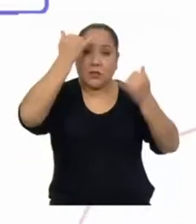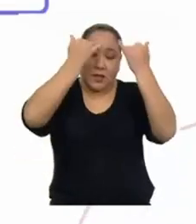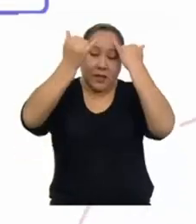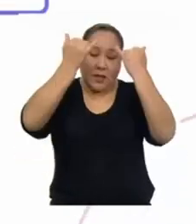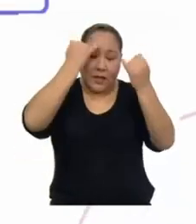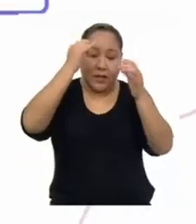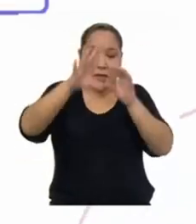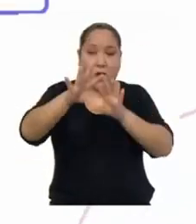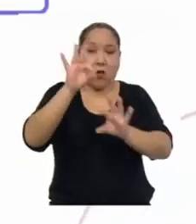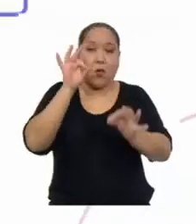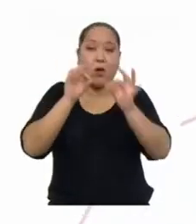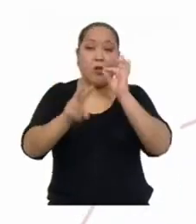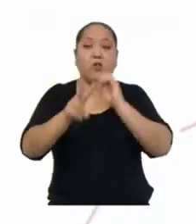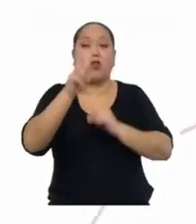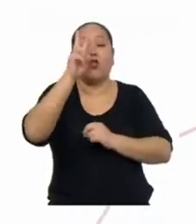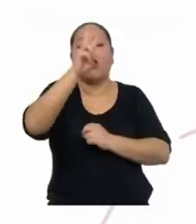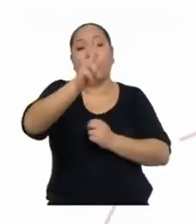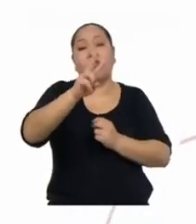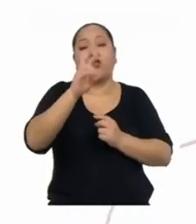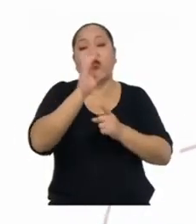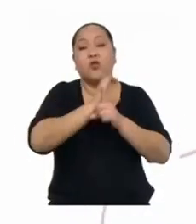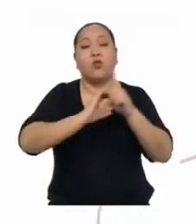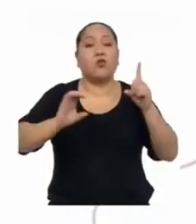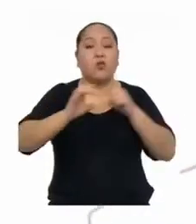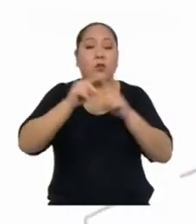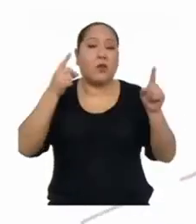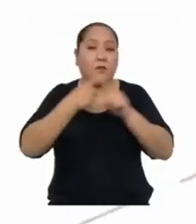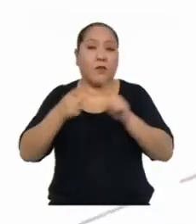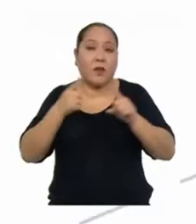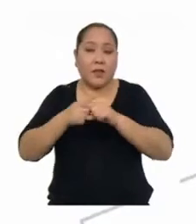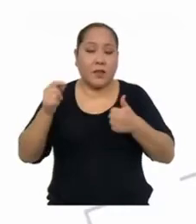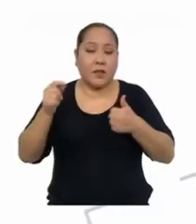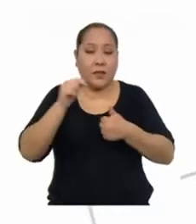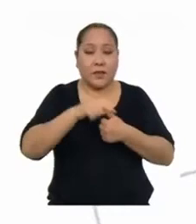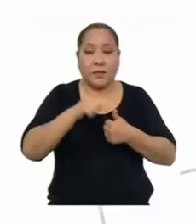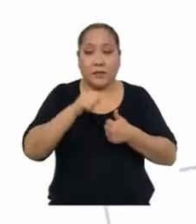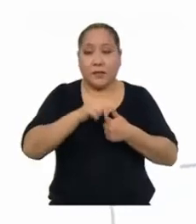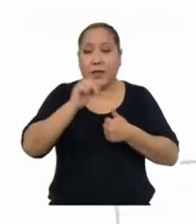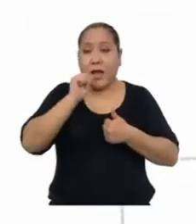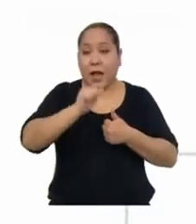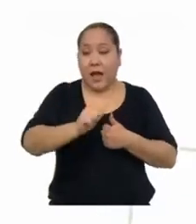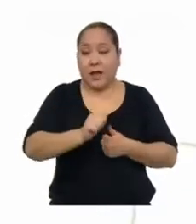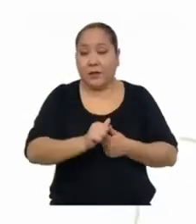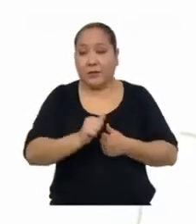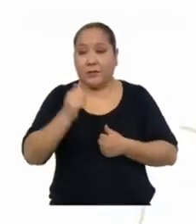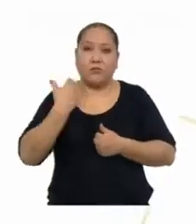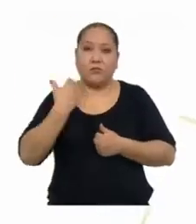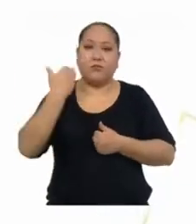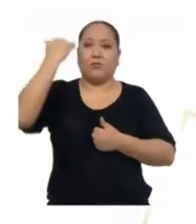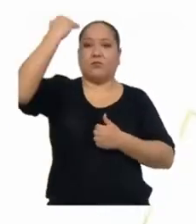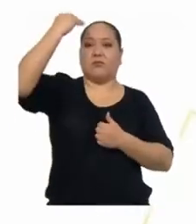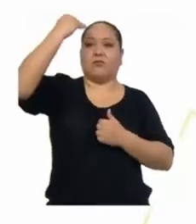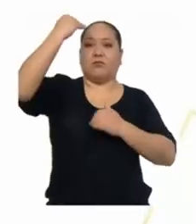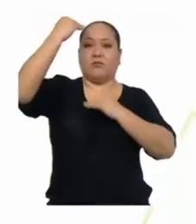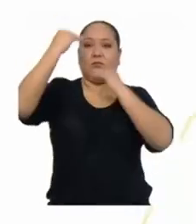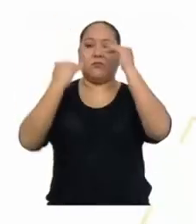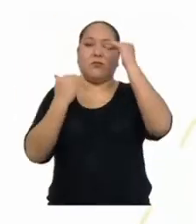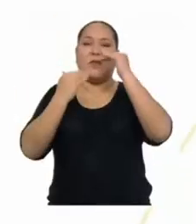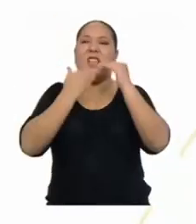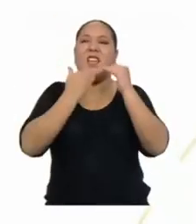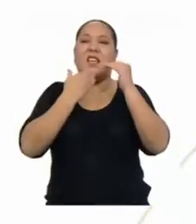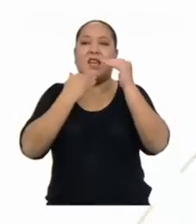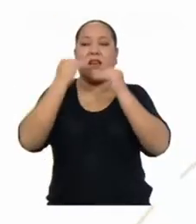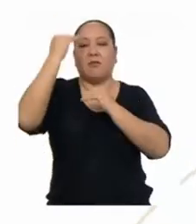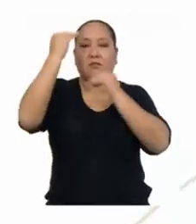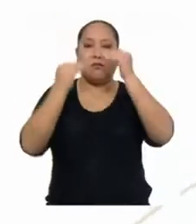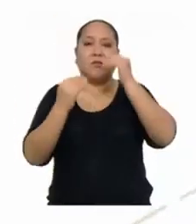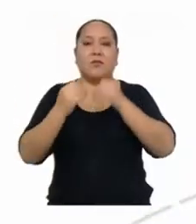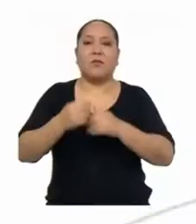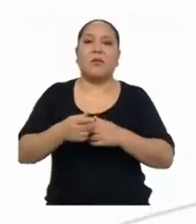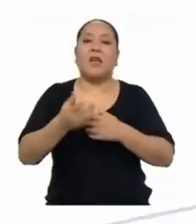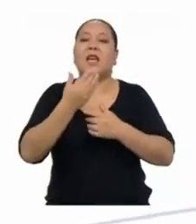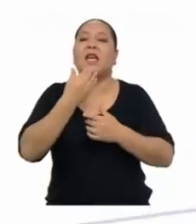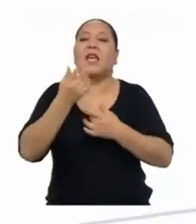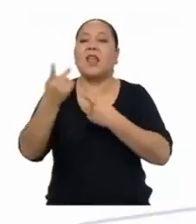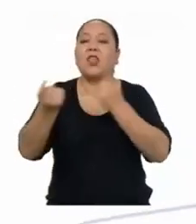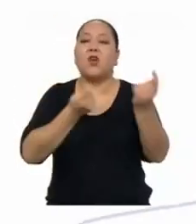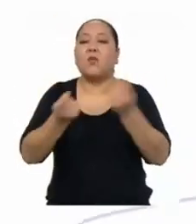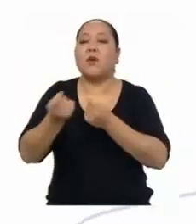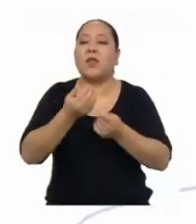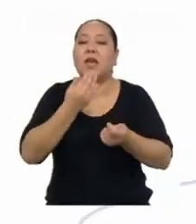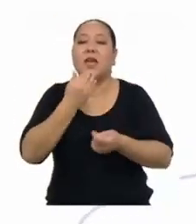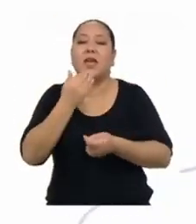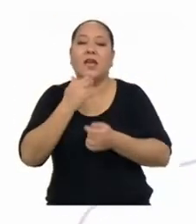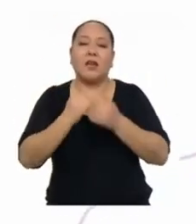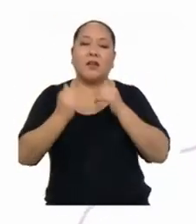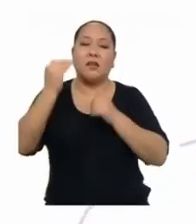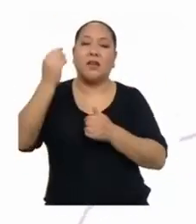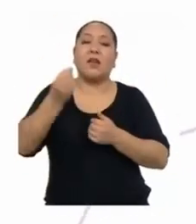dos culturas diferentes. A. Postura de jerarquía. Se establece una relación de dominación de una sobre